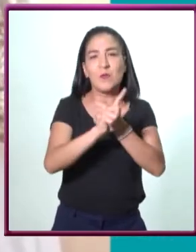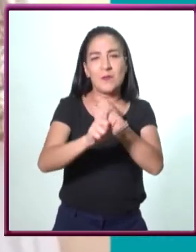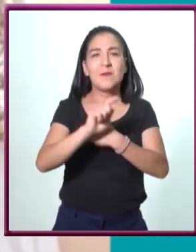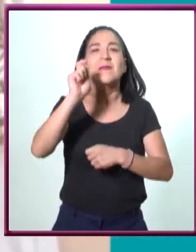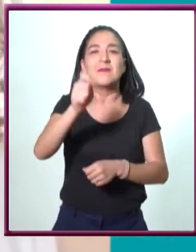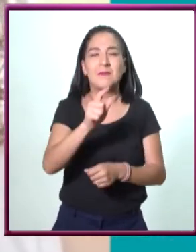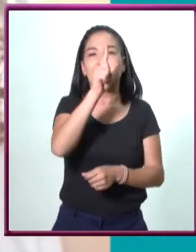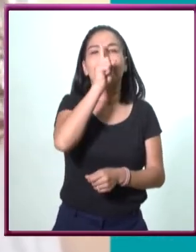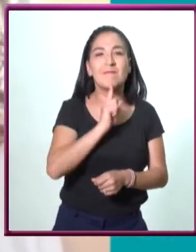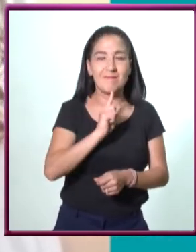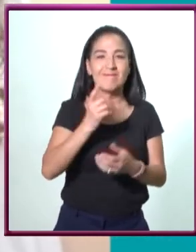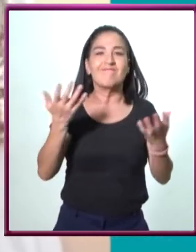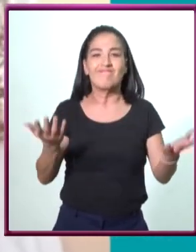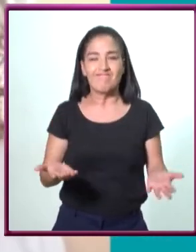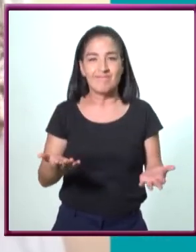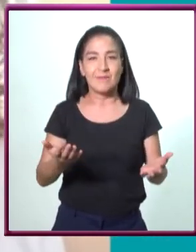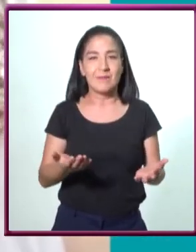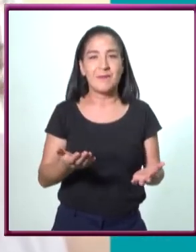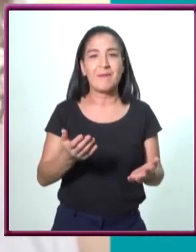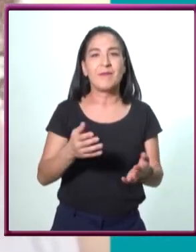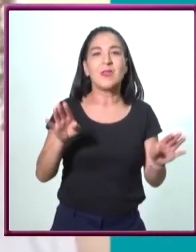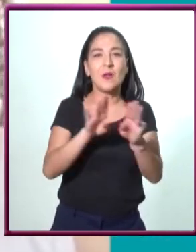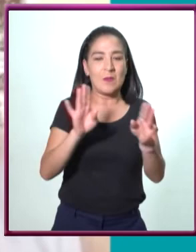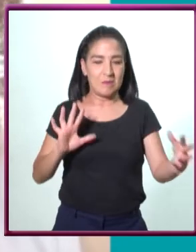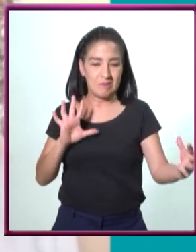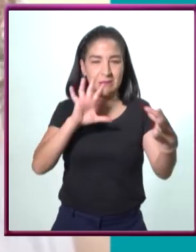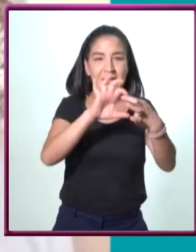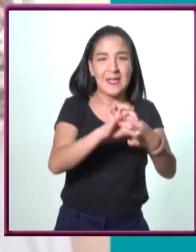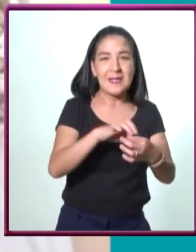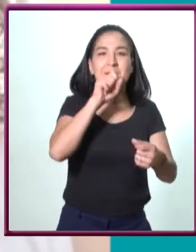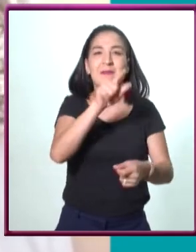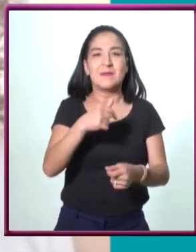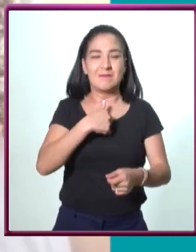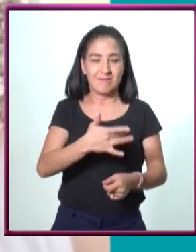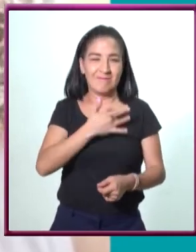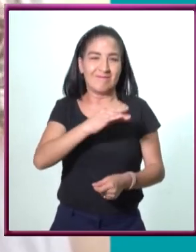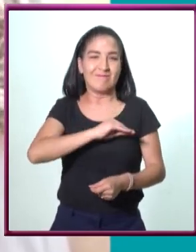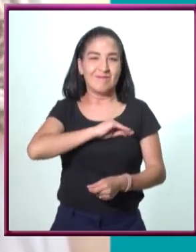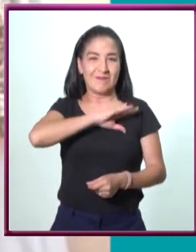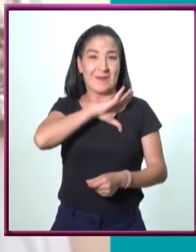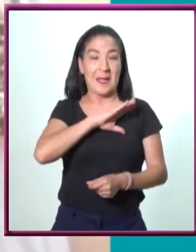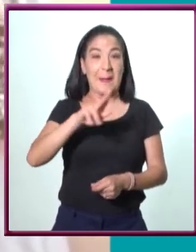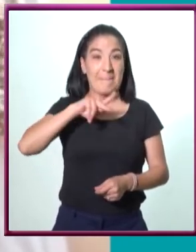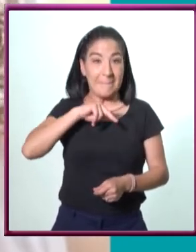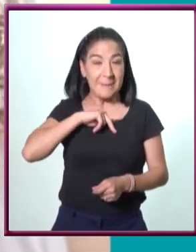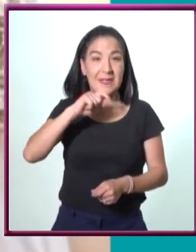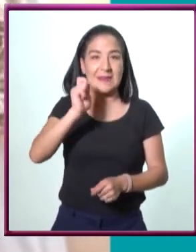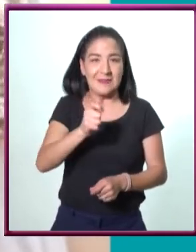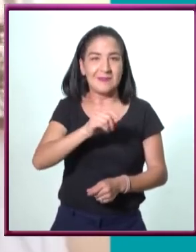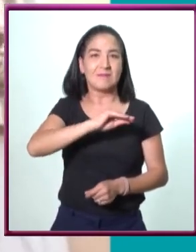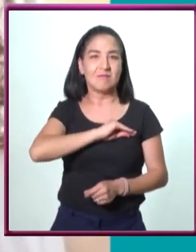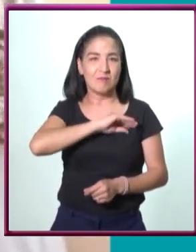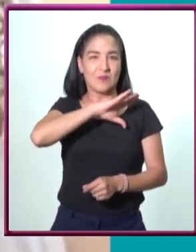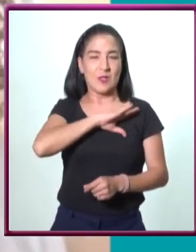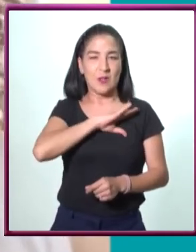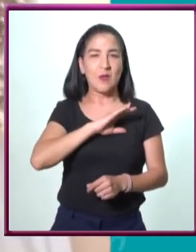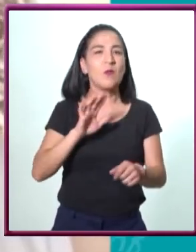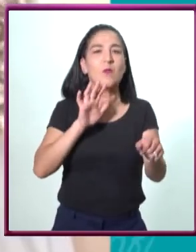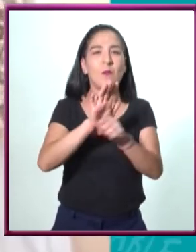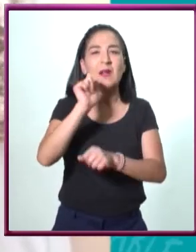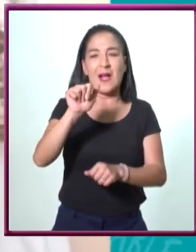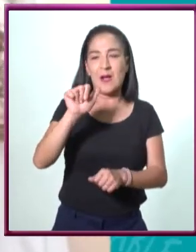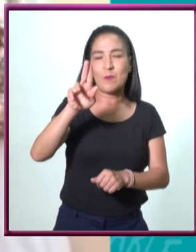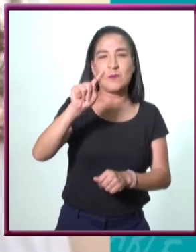las mentiras es que va vinculado directamente a mi autoestima. Mi autoestima, una definición de